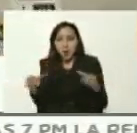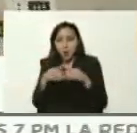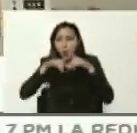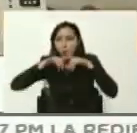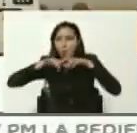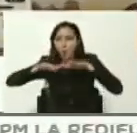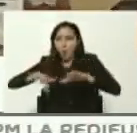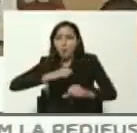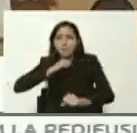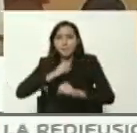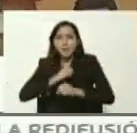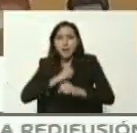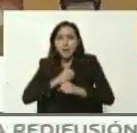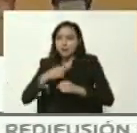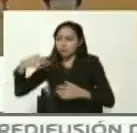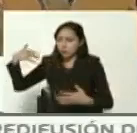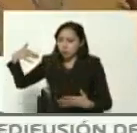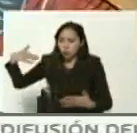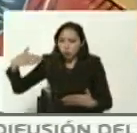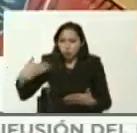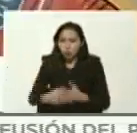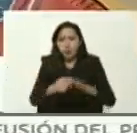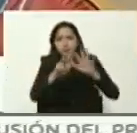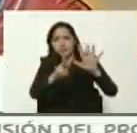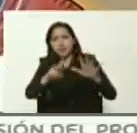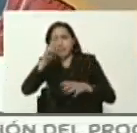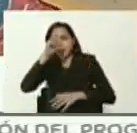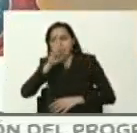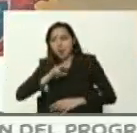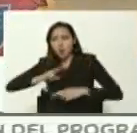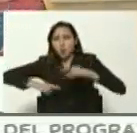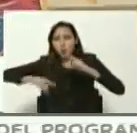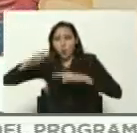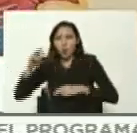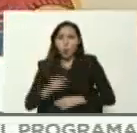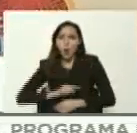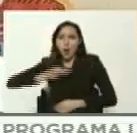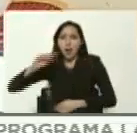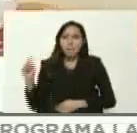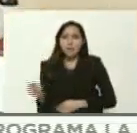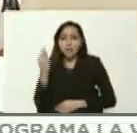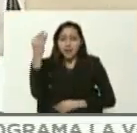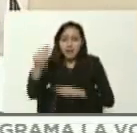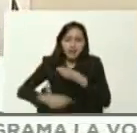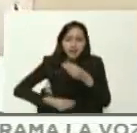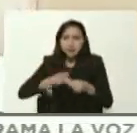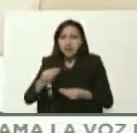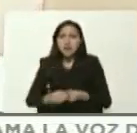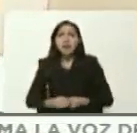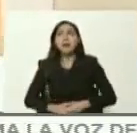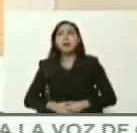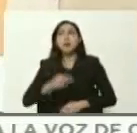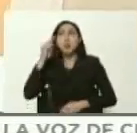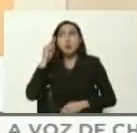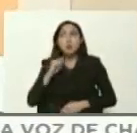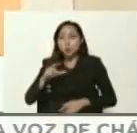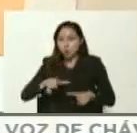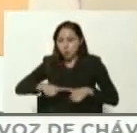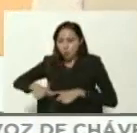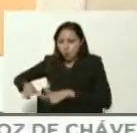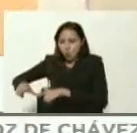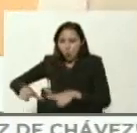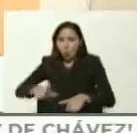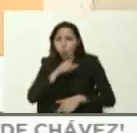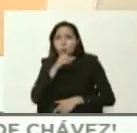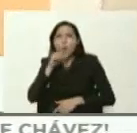desplegado desde hace mucho tiempo. Esta base tiene 7 años de construida. Fue la primera base en el municipio Simón Bolívar inaugurada. Y